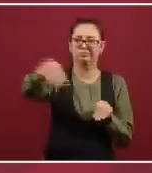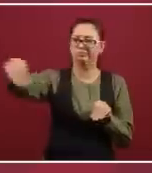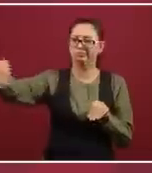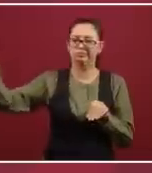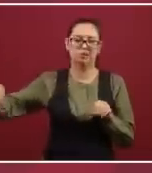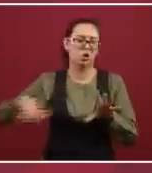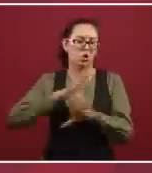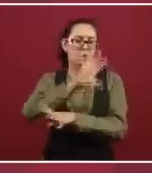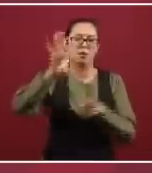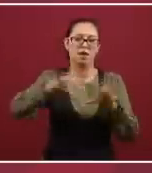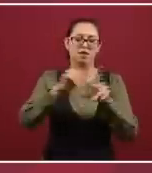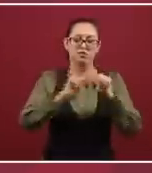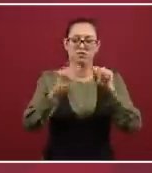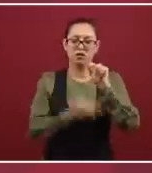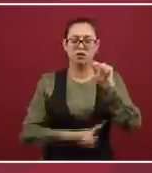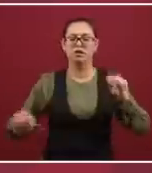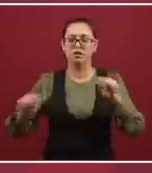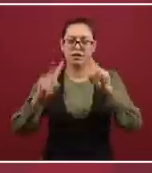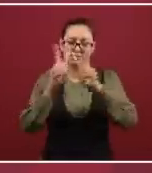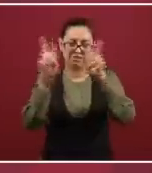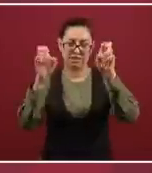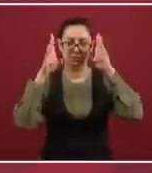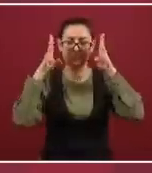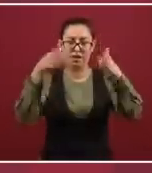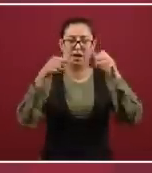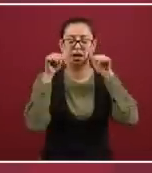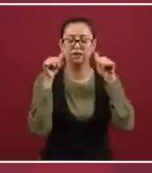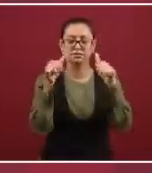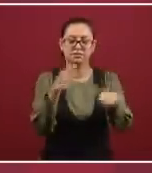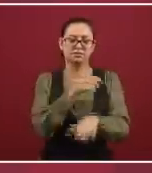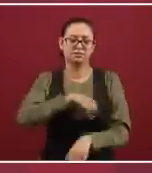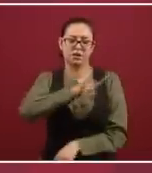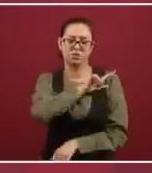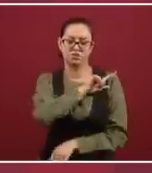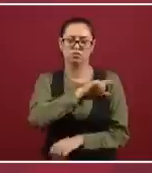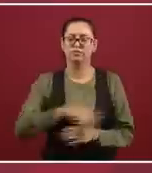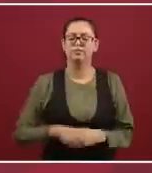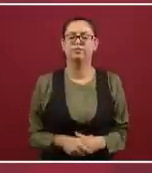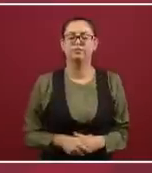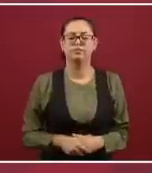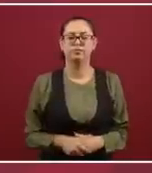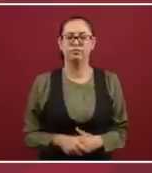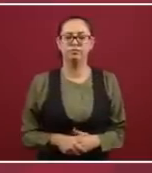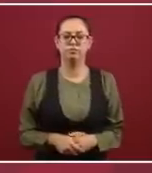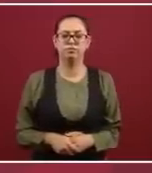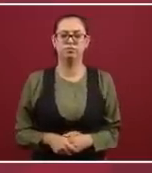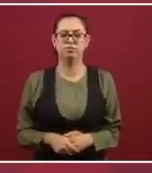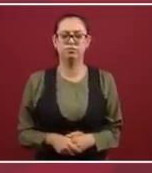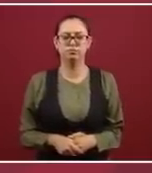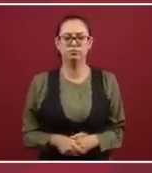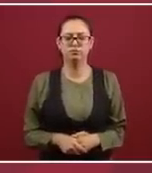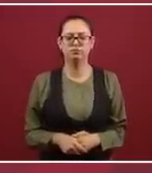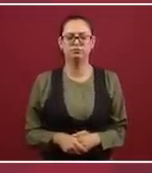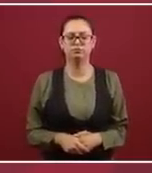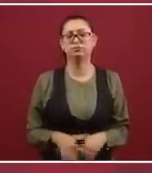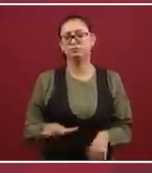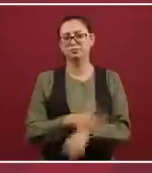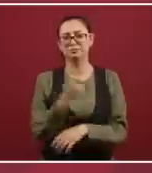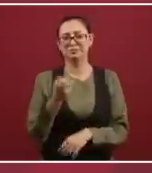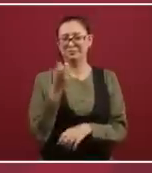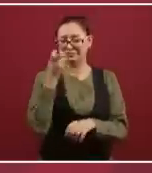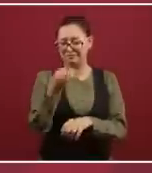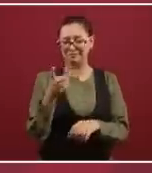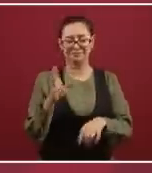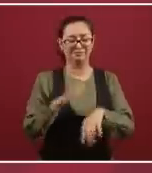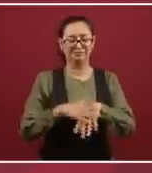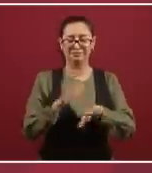país con el tema de salud, porque es uno de los asuntos